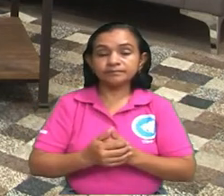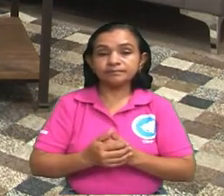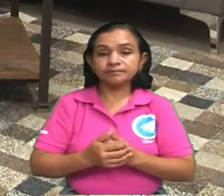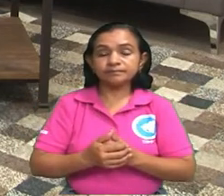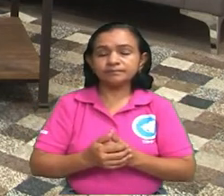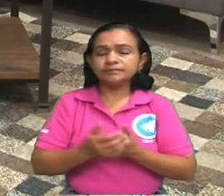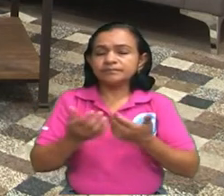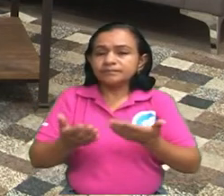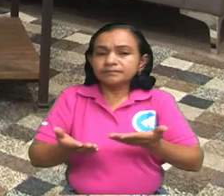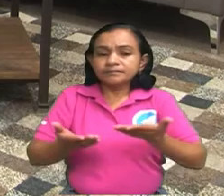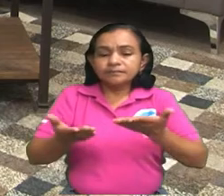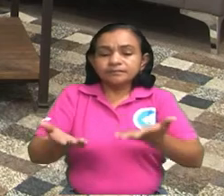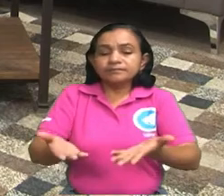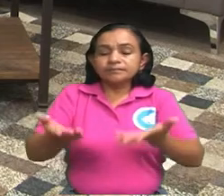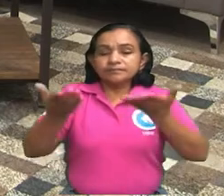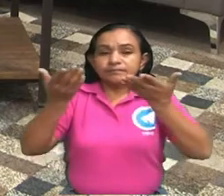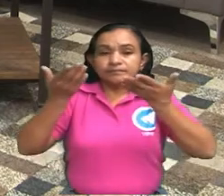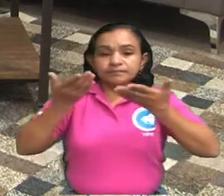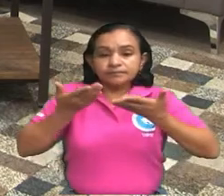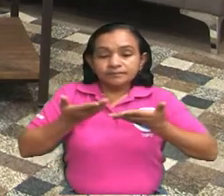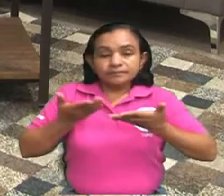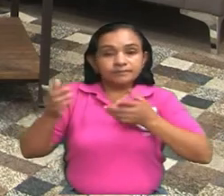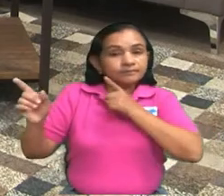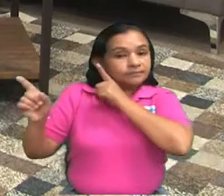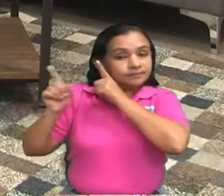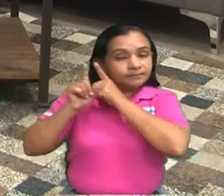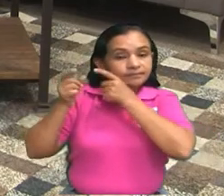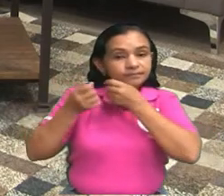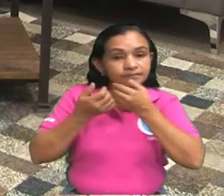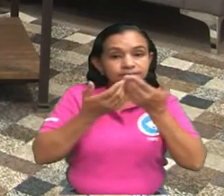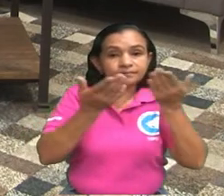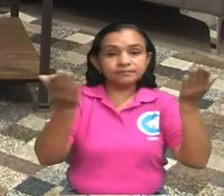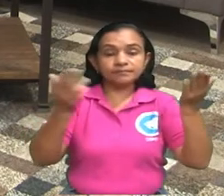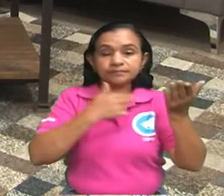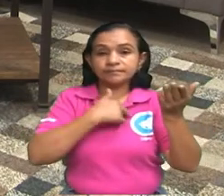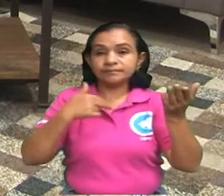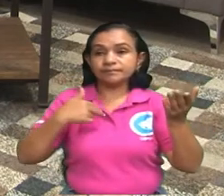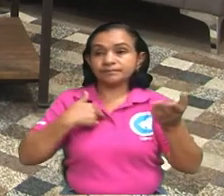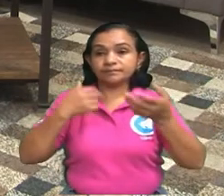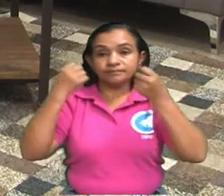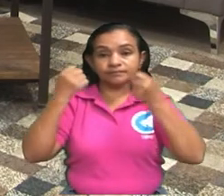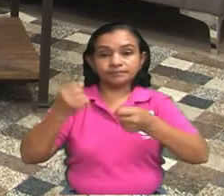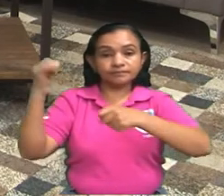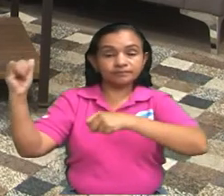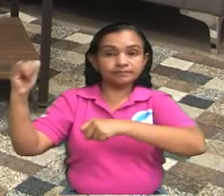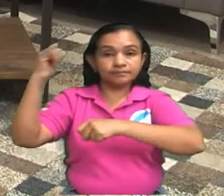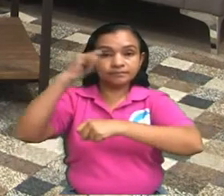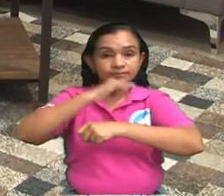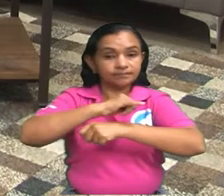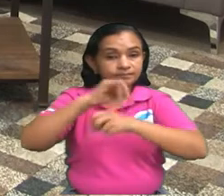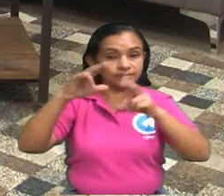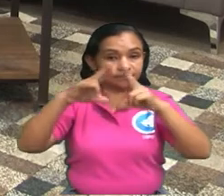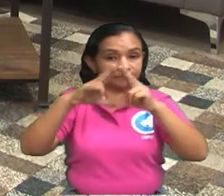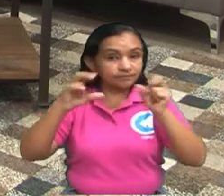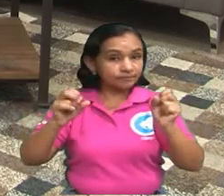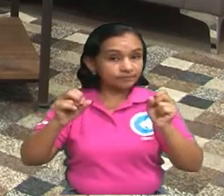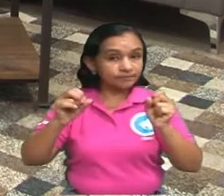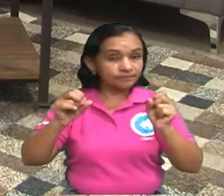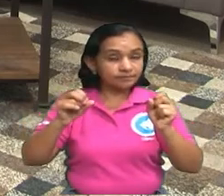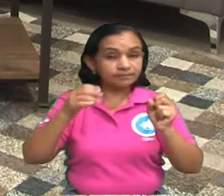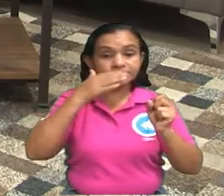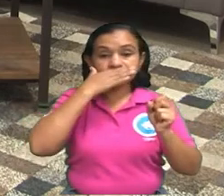nos da también el mensaje de, al llegar él a acompañar la